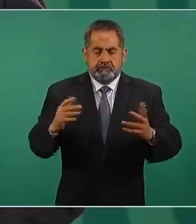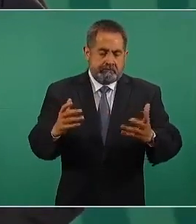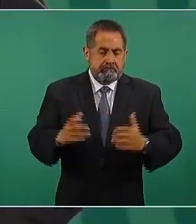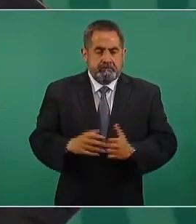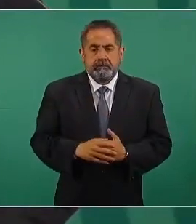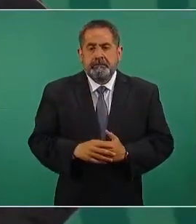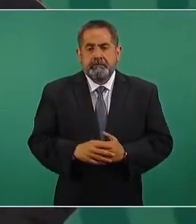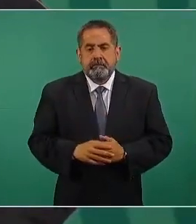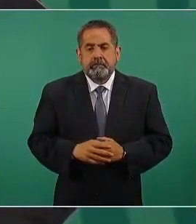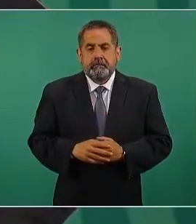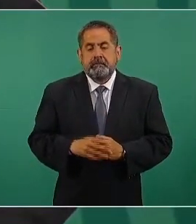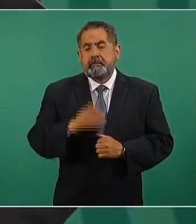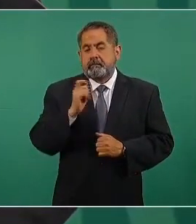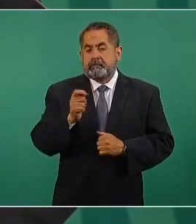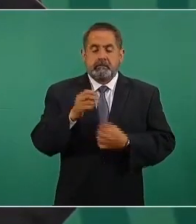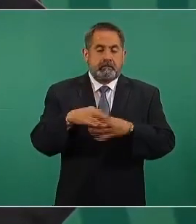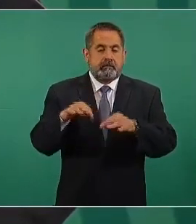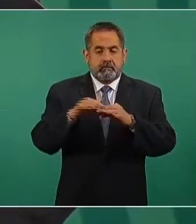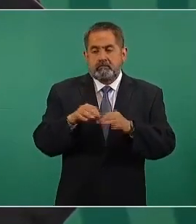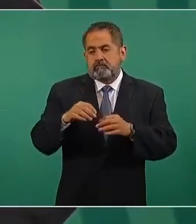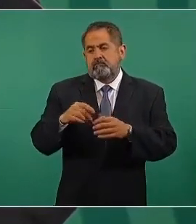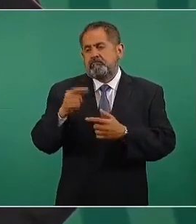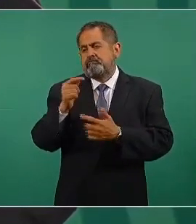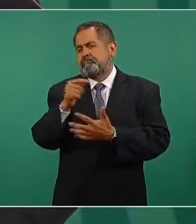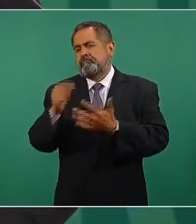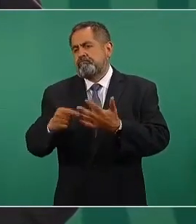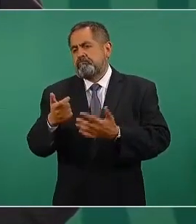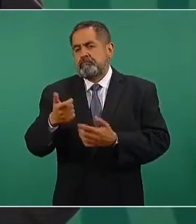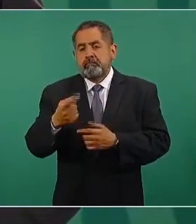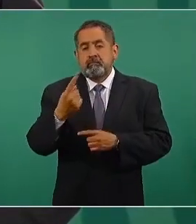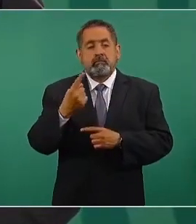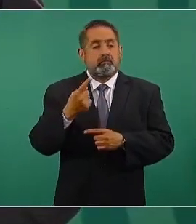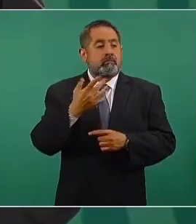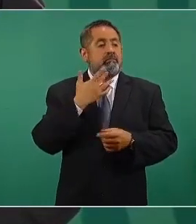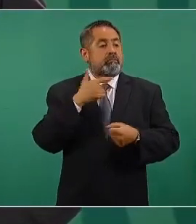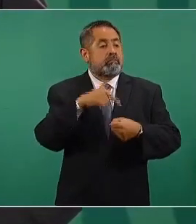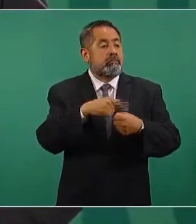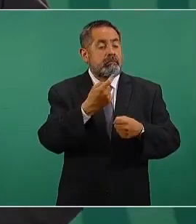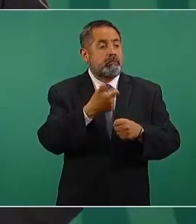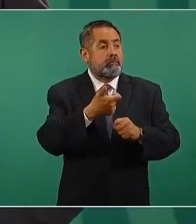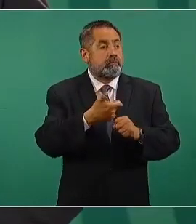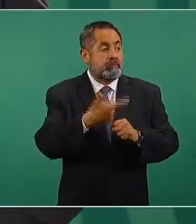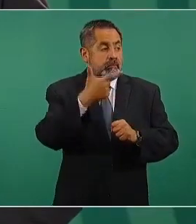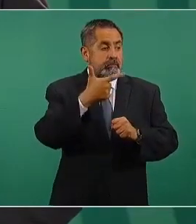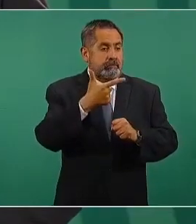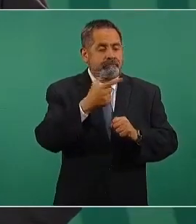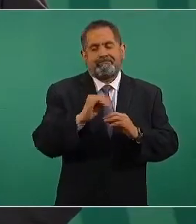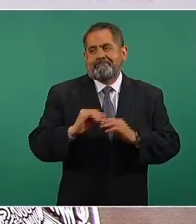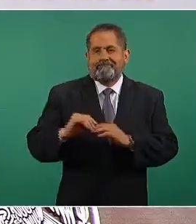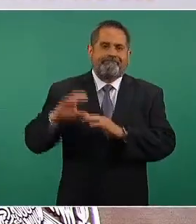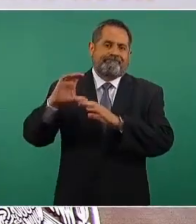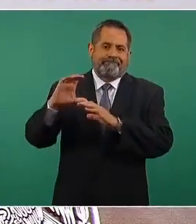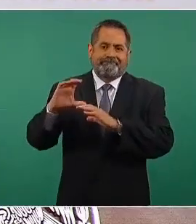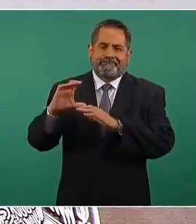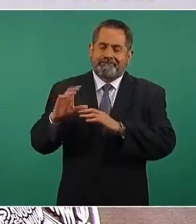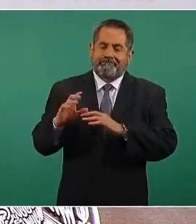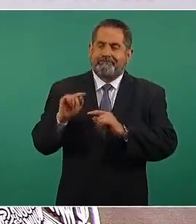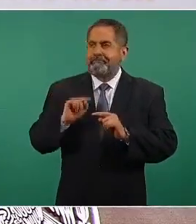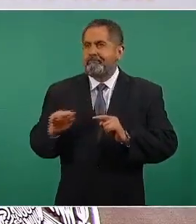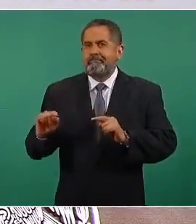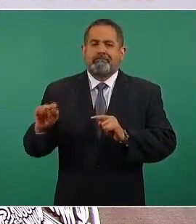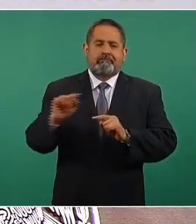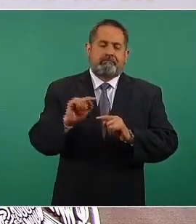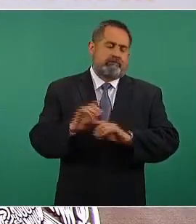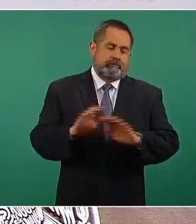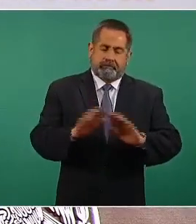productos básicos y no básicos, porque al aumentar el precio de las gasolinas, de los combustibles,